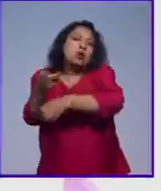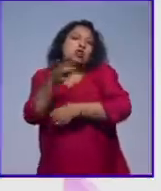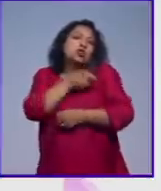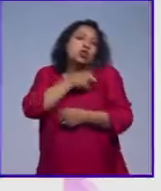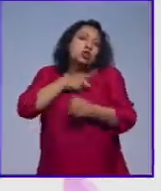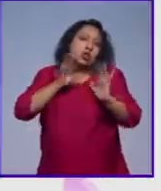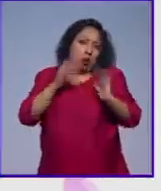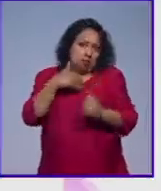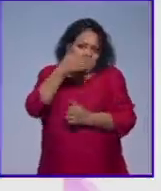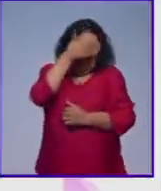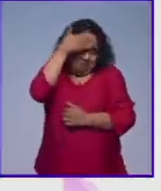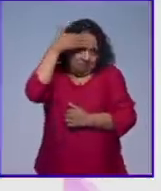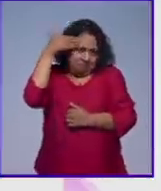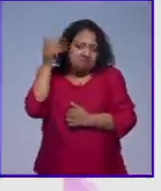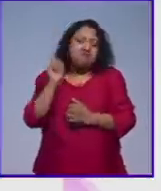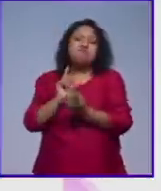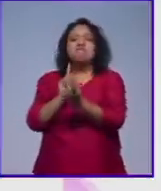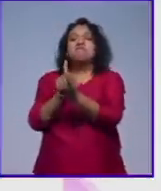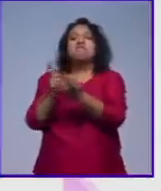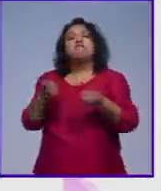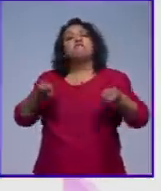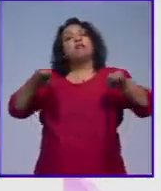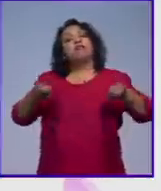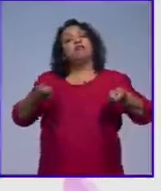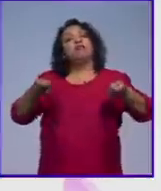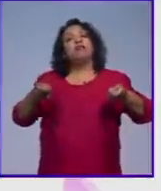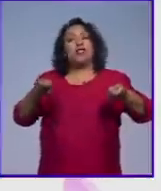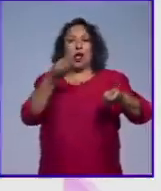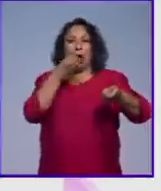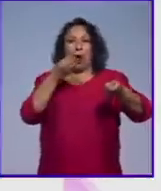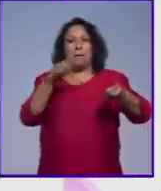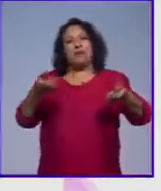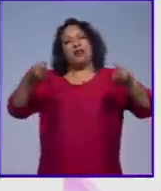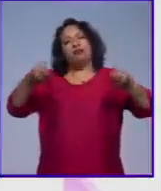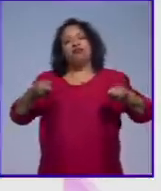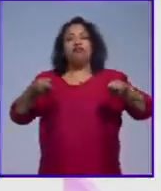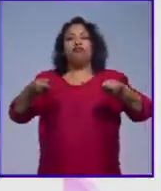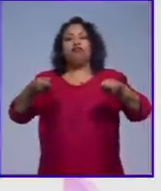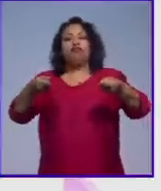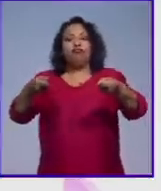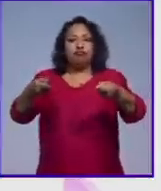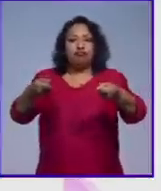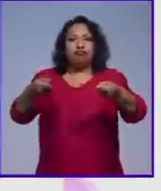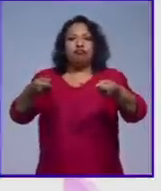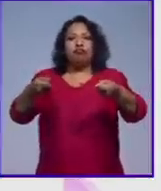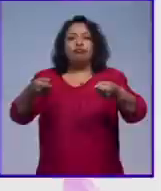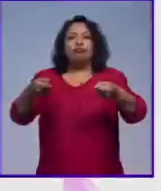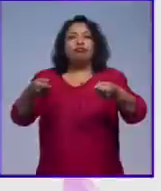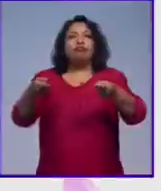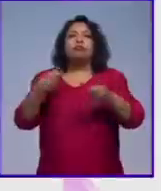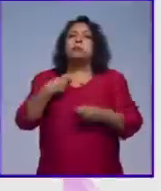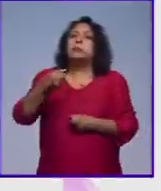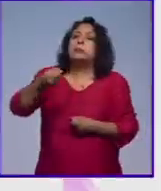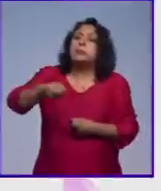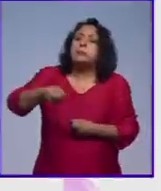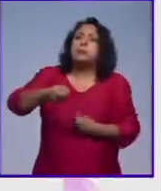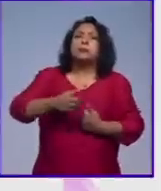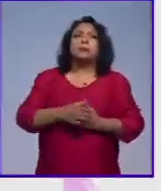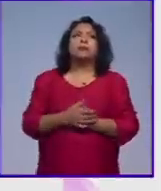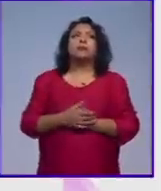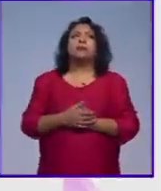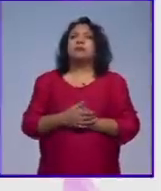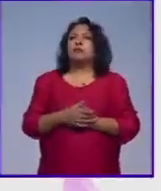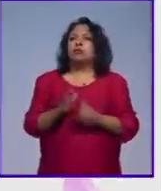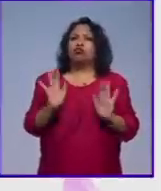solito, y ahí voy con mi charola y demás, saludé, pero